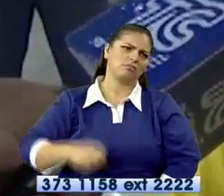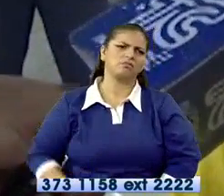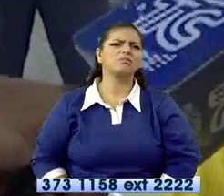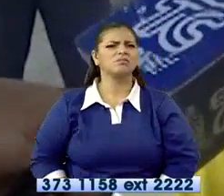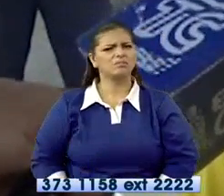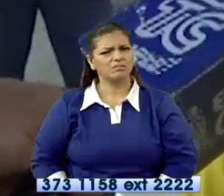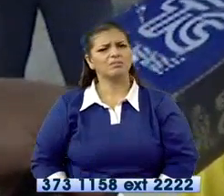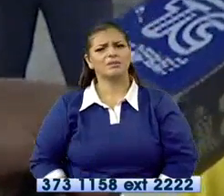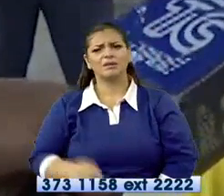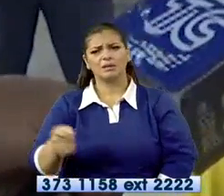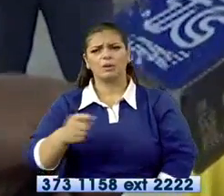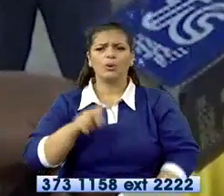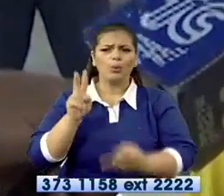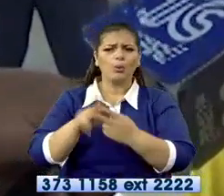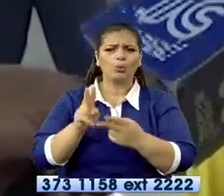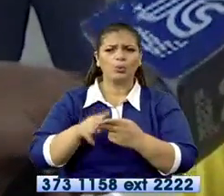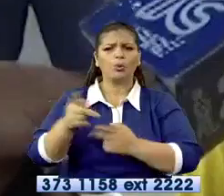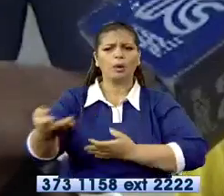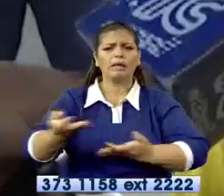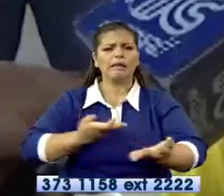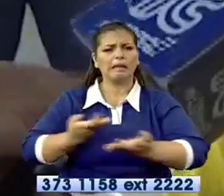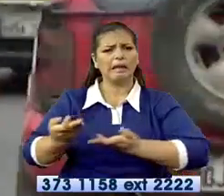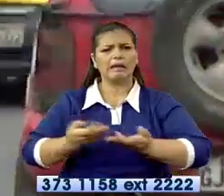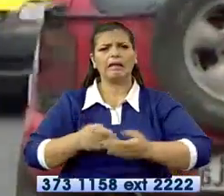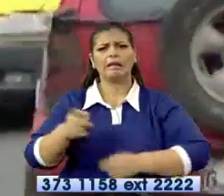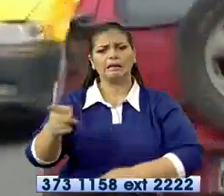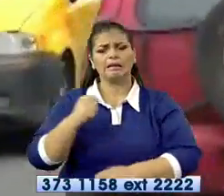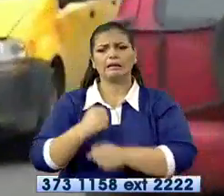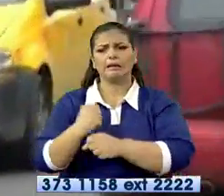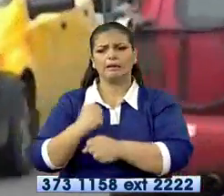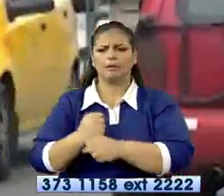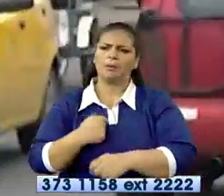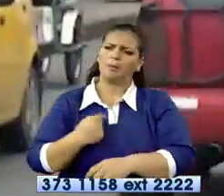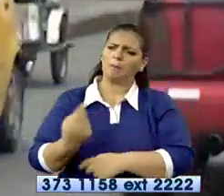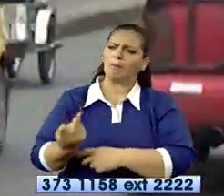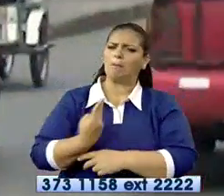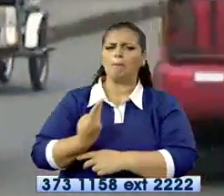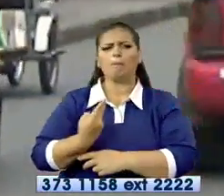como tenía una tiendita, conversábamos. Para mí me quedó sorpresa.